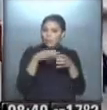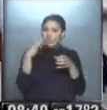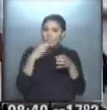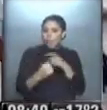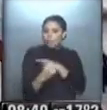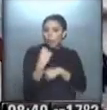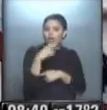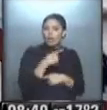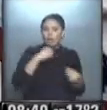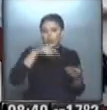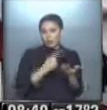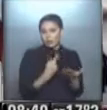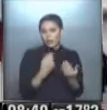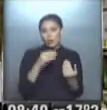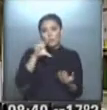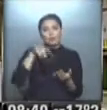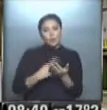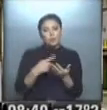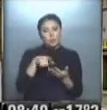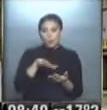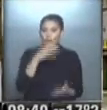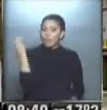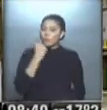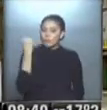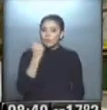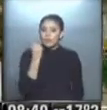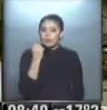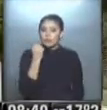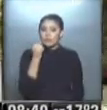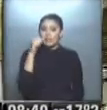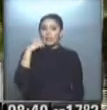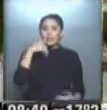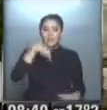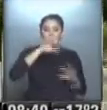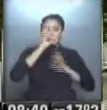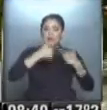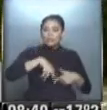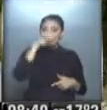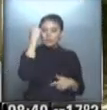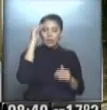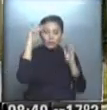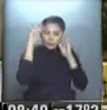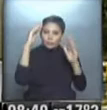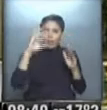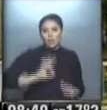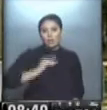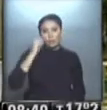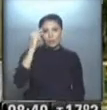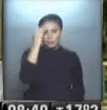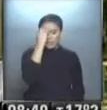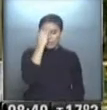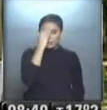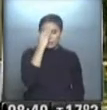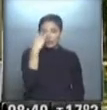localmente, porque Buenos Aires es un distrito muy importante, y en este proyecto nacional de cara al 2015,